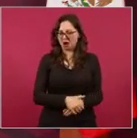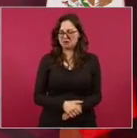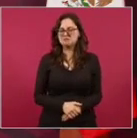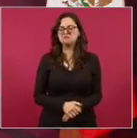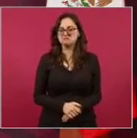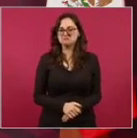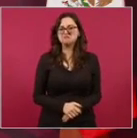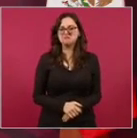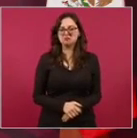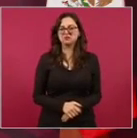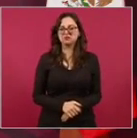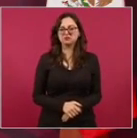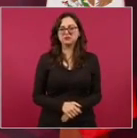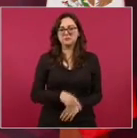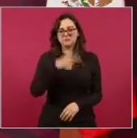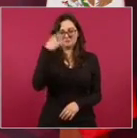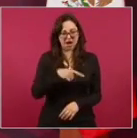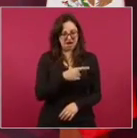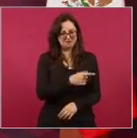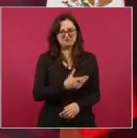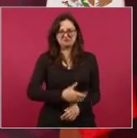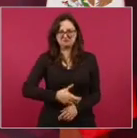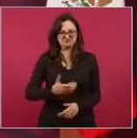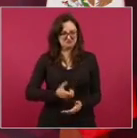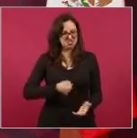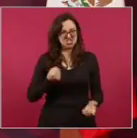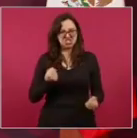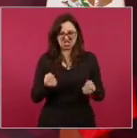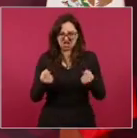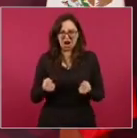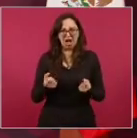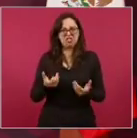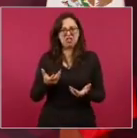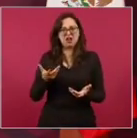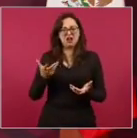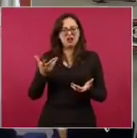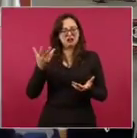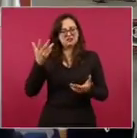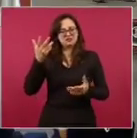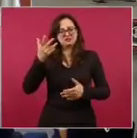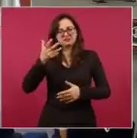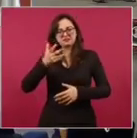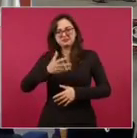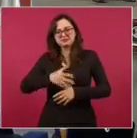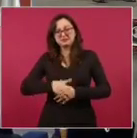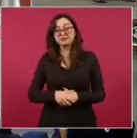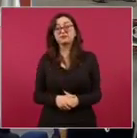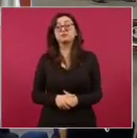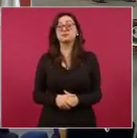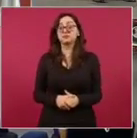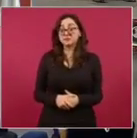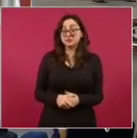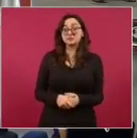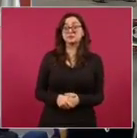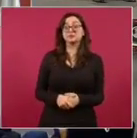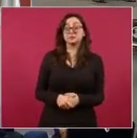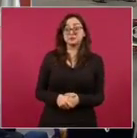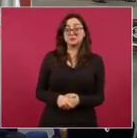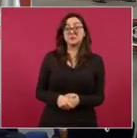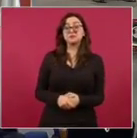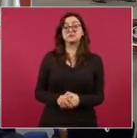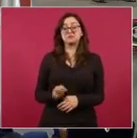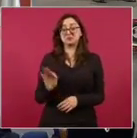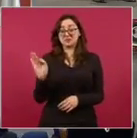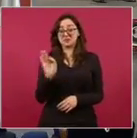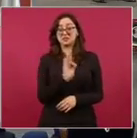para que haga las chingaderas. La cosa sucia. Que se le da. Que se le da. Y debe estar detrás de